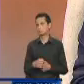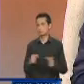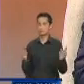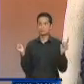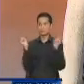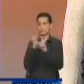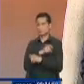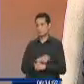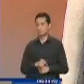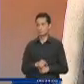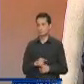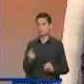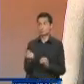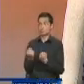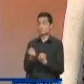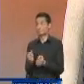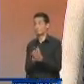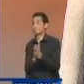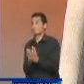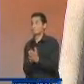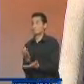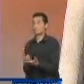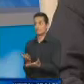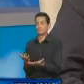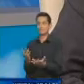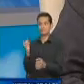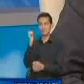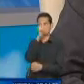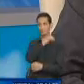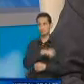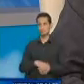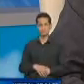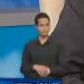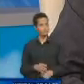complicado pensar que van a apoyar una medida económica. Paulina Recalde, Juan Pansimiño, muchas gracias por estar con nosotros. Gracias.